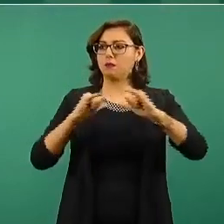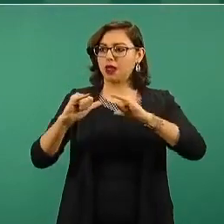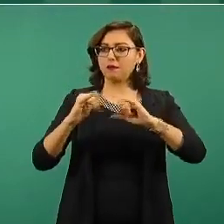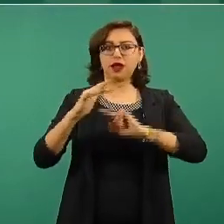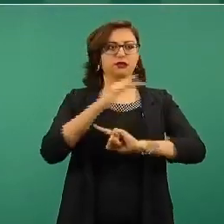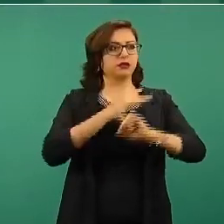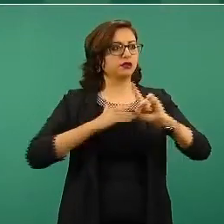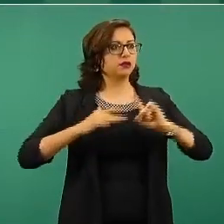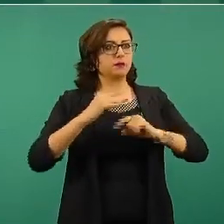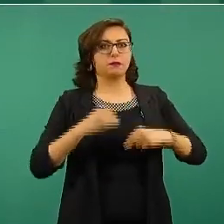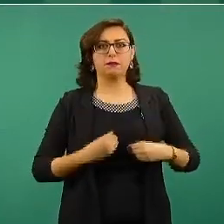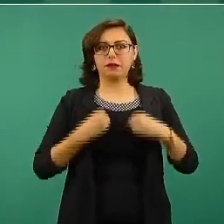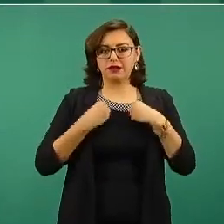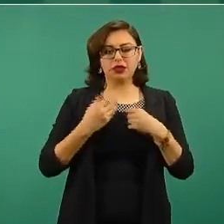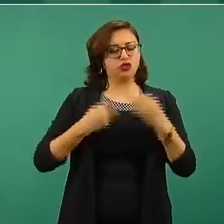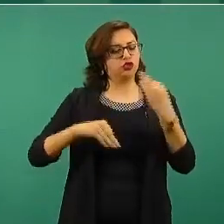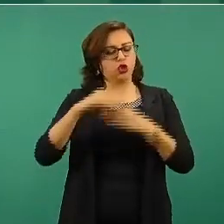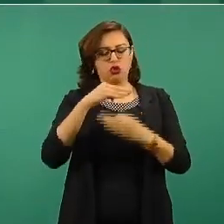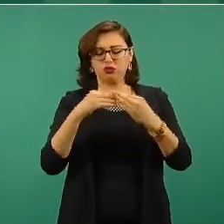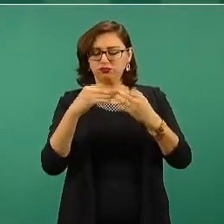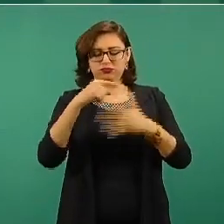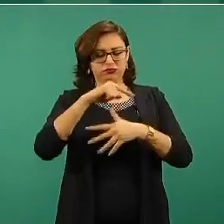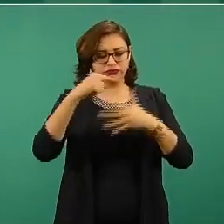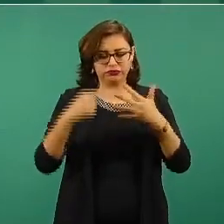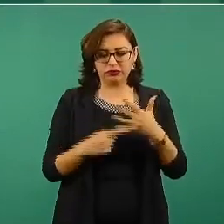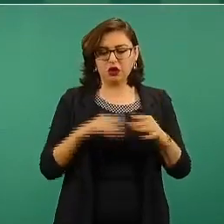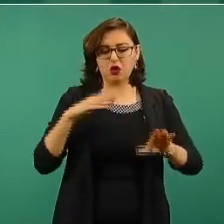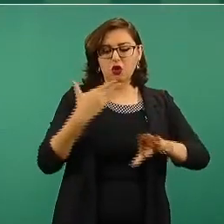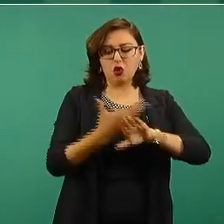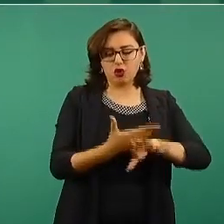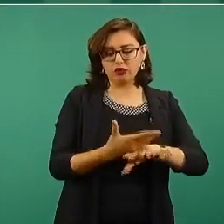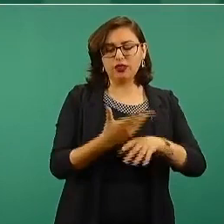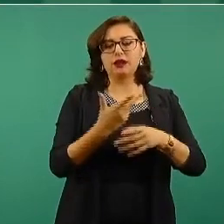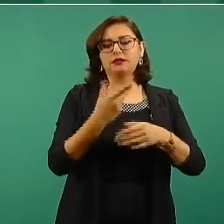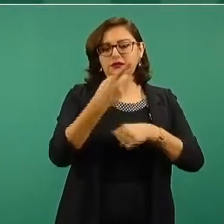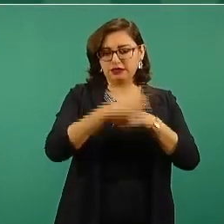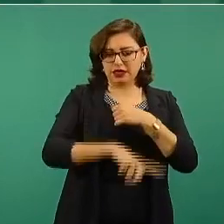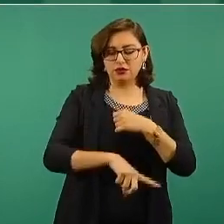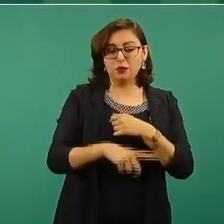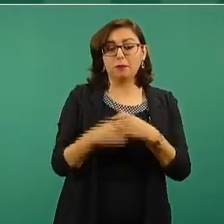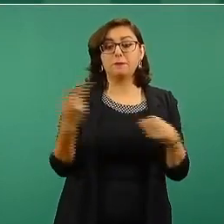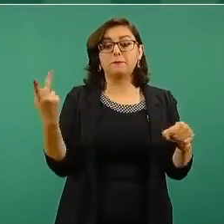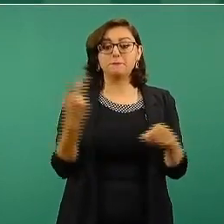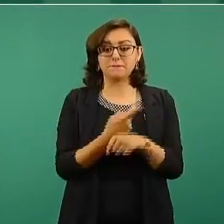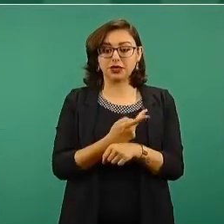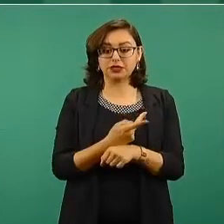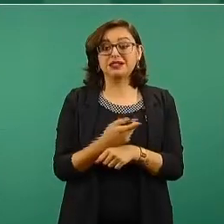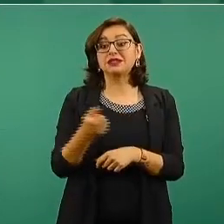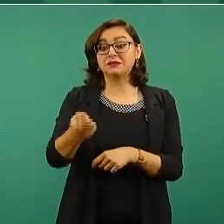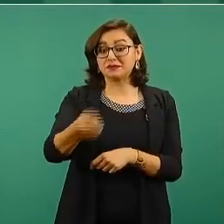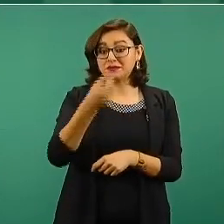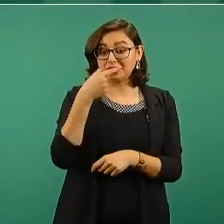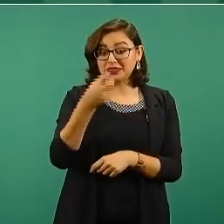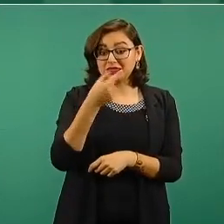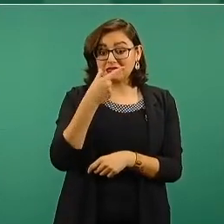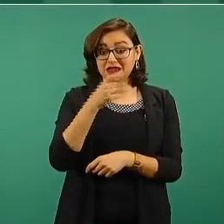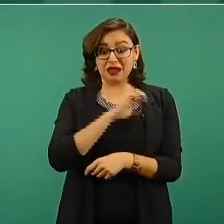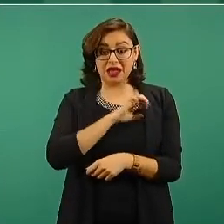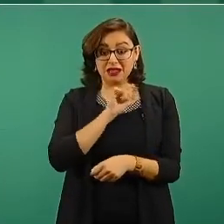no por eso no le damos esa atención. Bueno, esos medicamentos encontramos que Corea